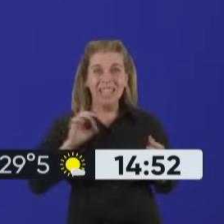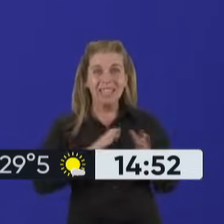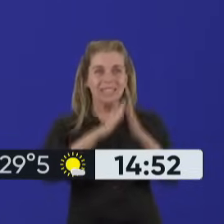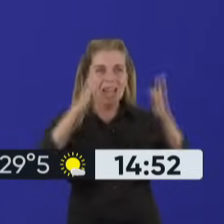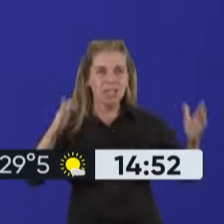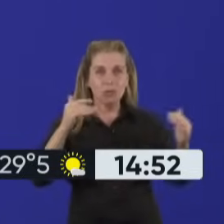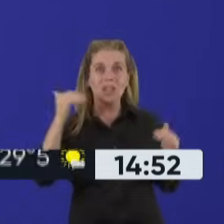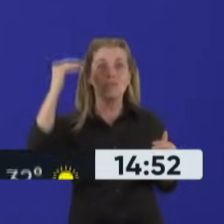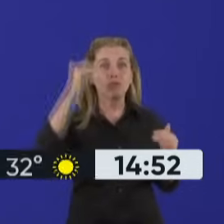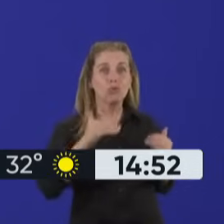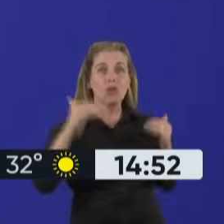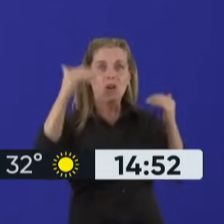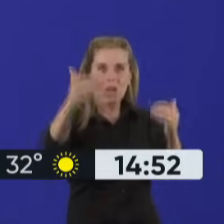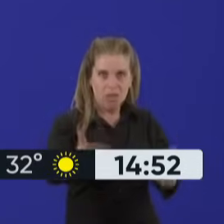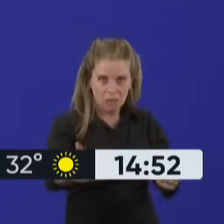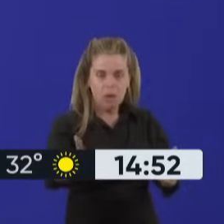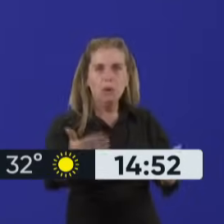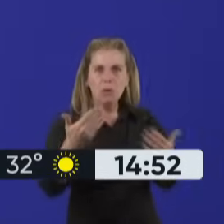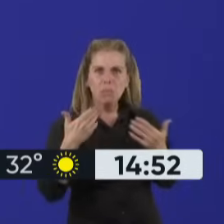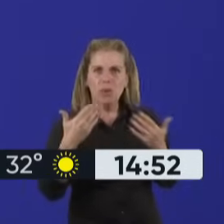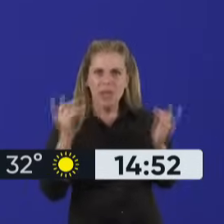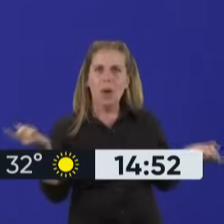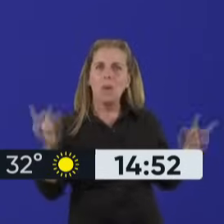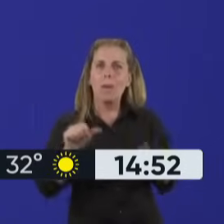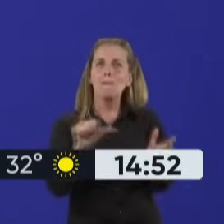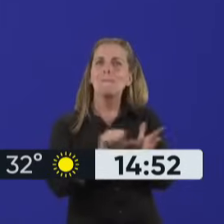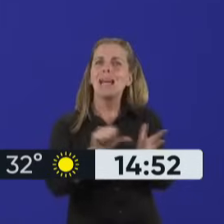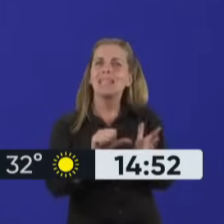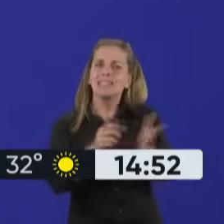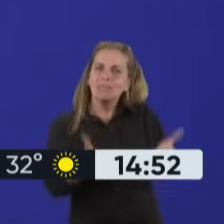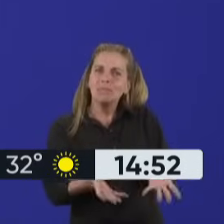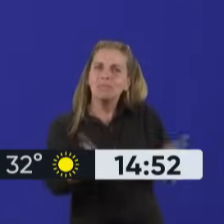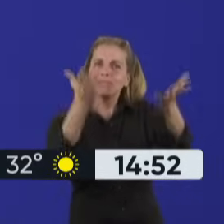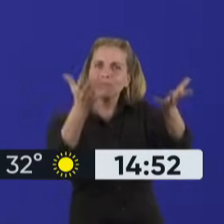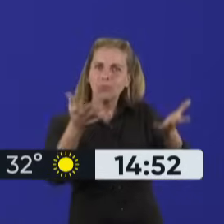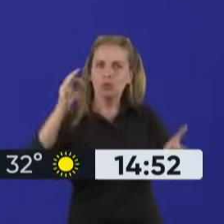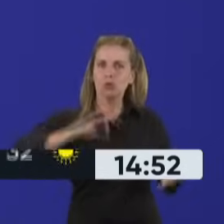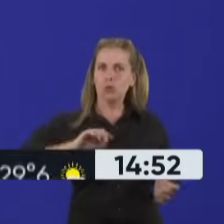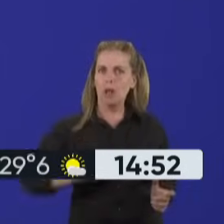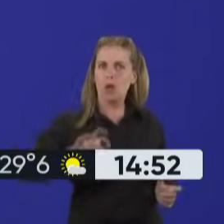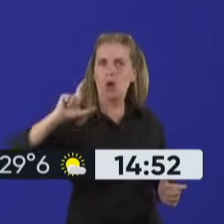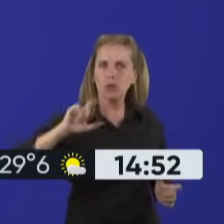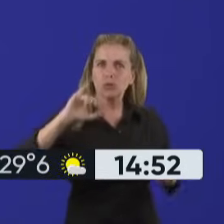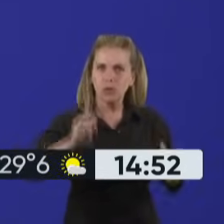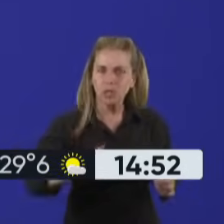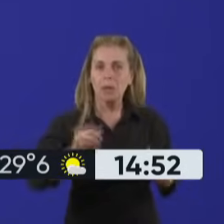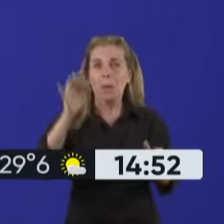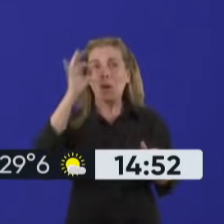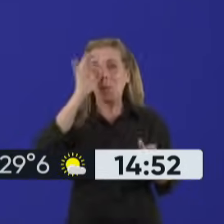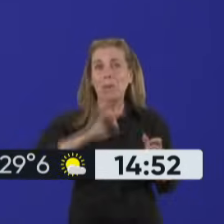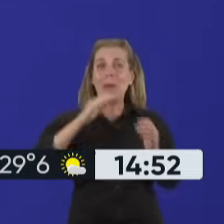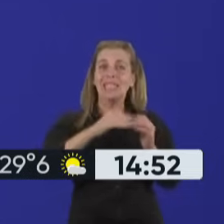convertir en un país de altos ingresos, en 20 años codearse con